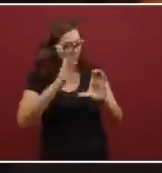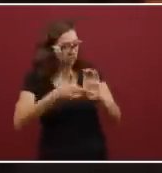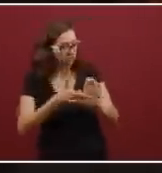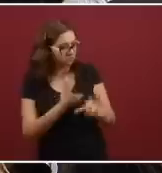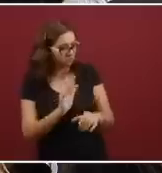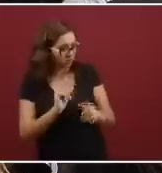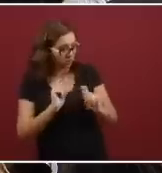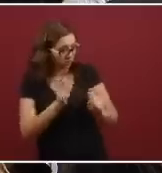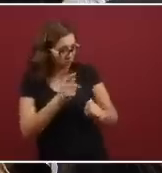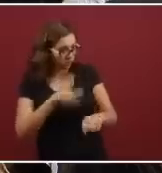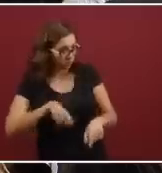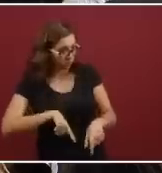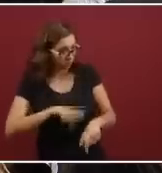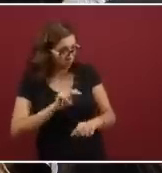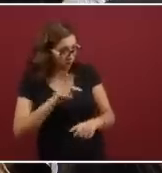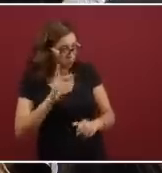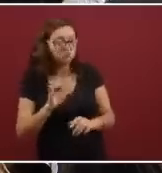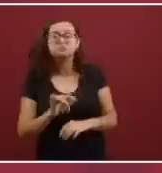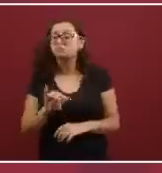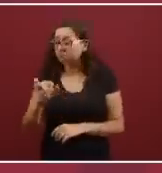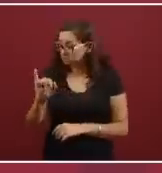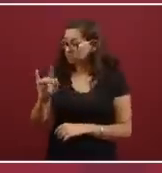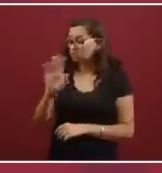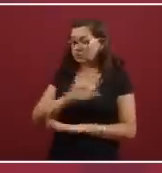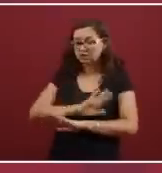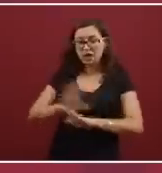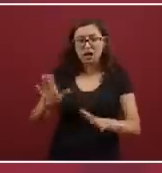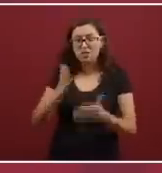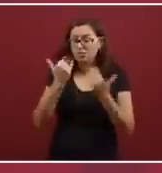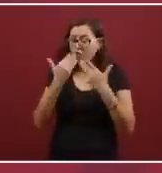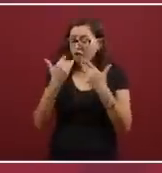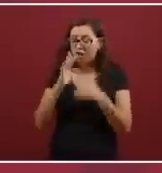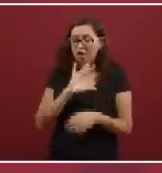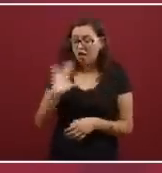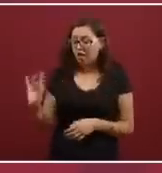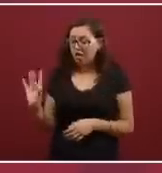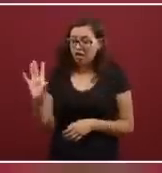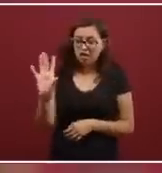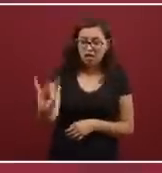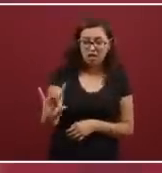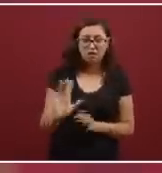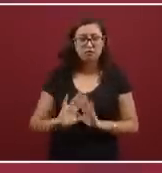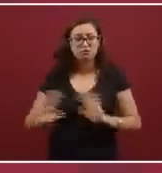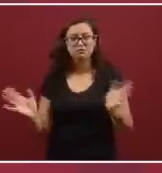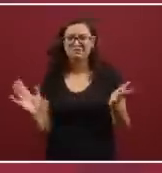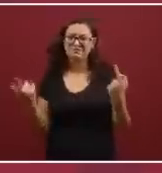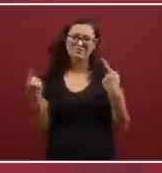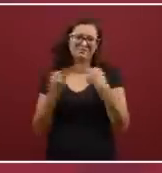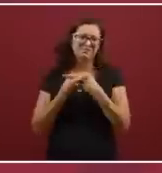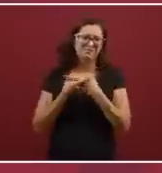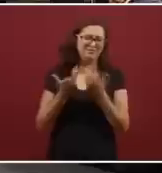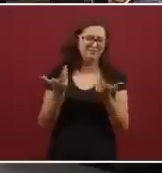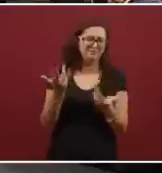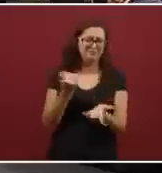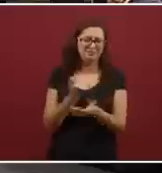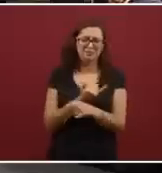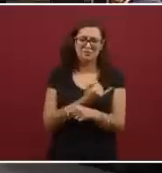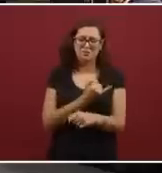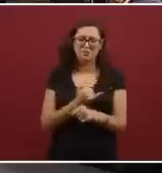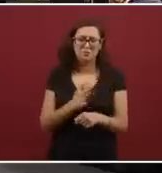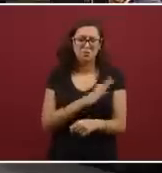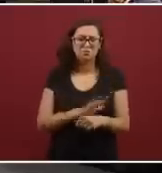todo. Se acaban los intermediarios. Además, es hasta contradictorio